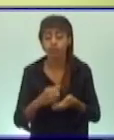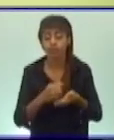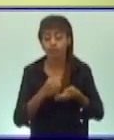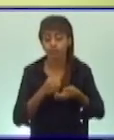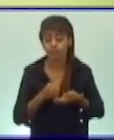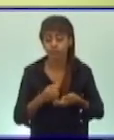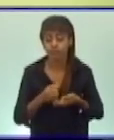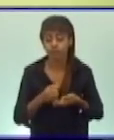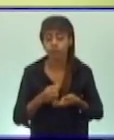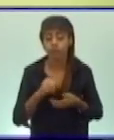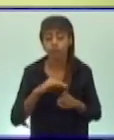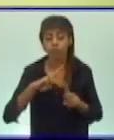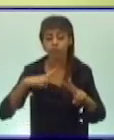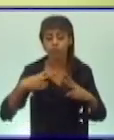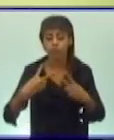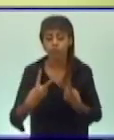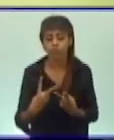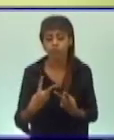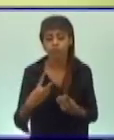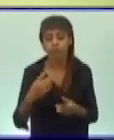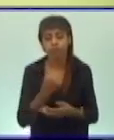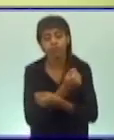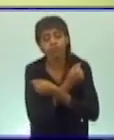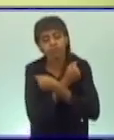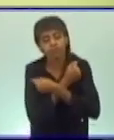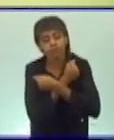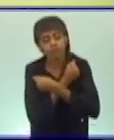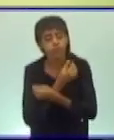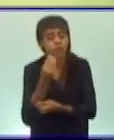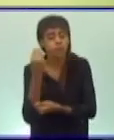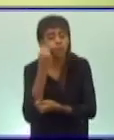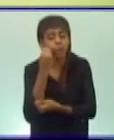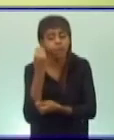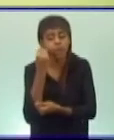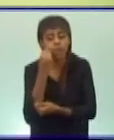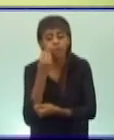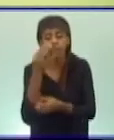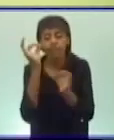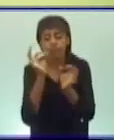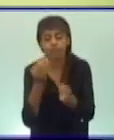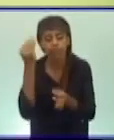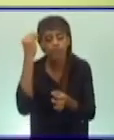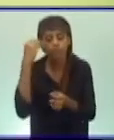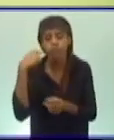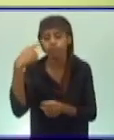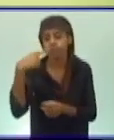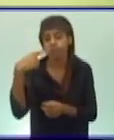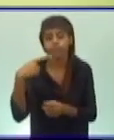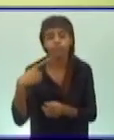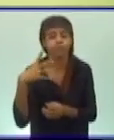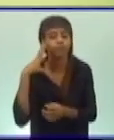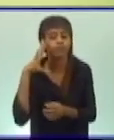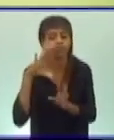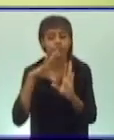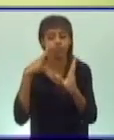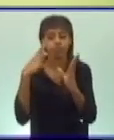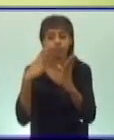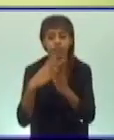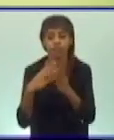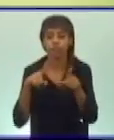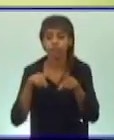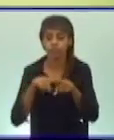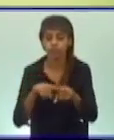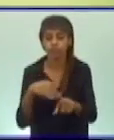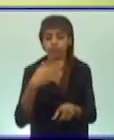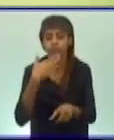a darnos ese fuerte abrazo, ese beso que sabemos dar todos los cubanos por la unidad y el